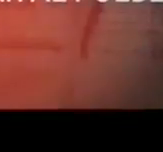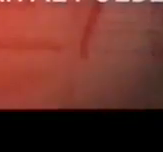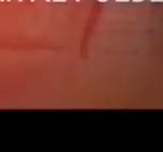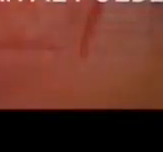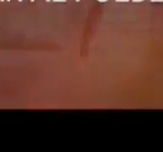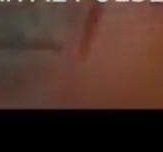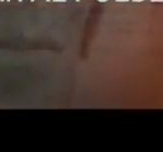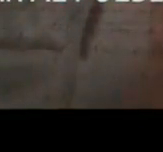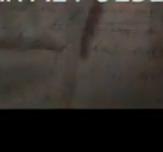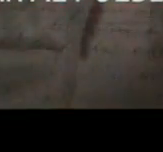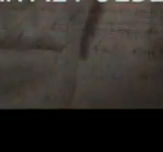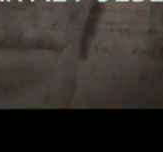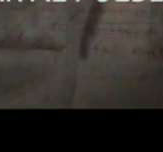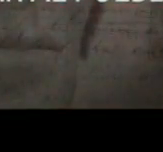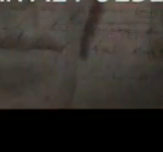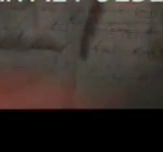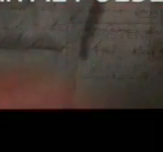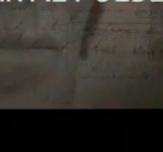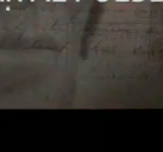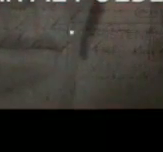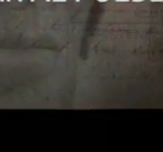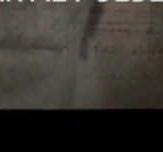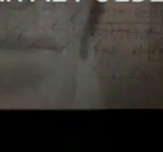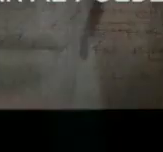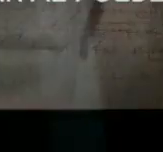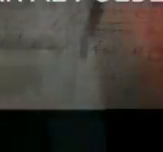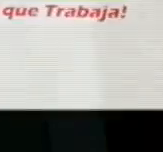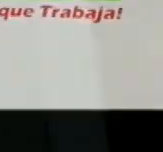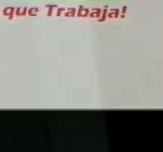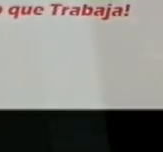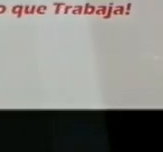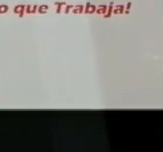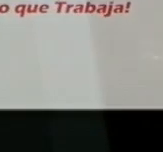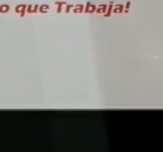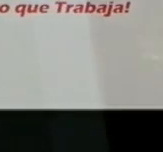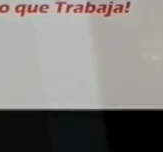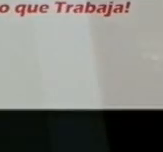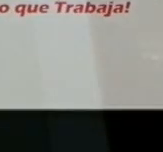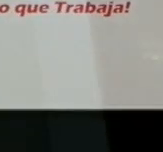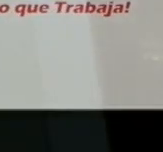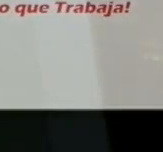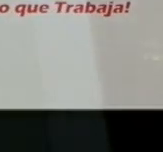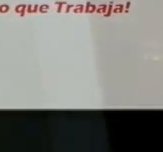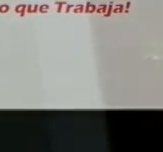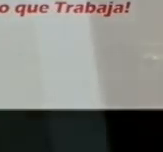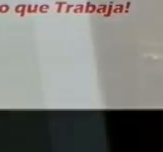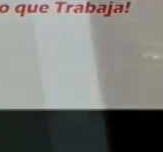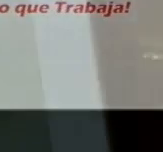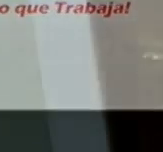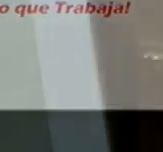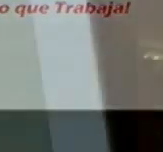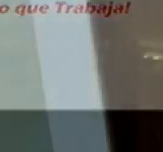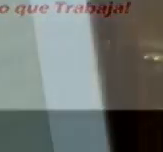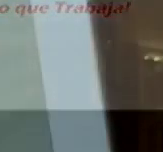libre y no pretendemos engañar al pueblo. Gobierno del Estado Bolívar.